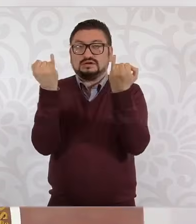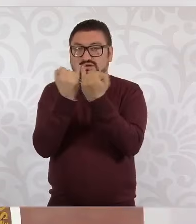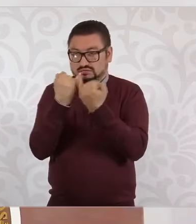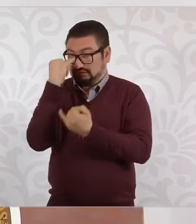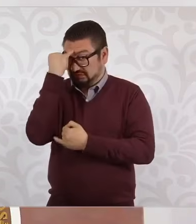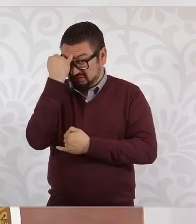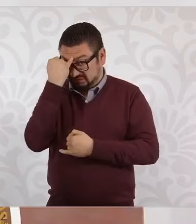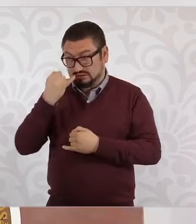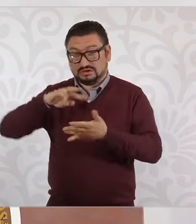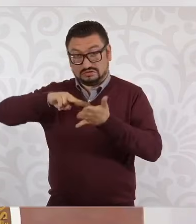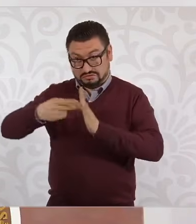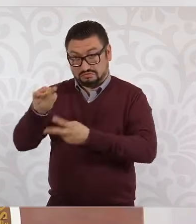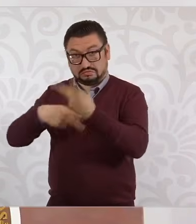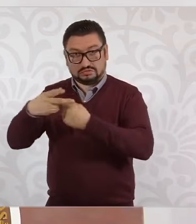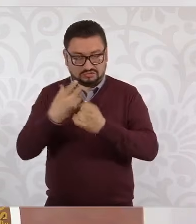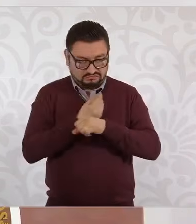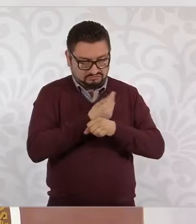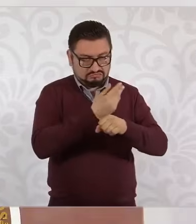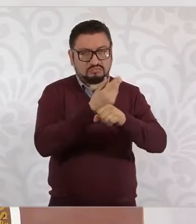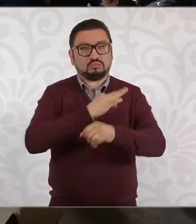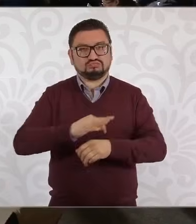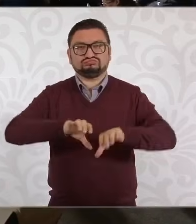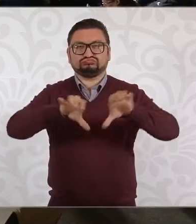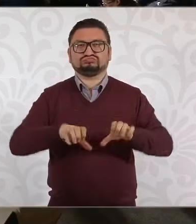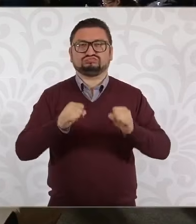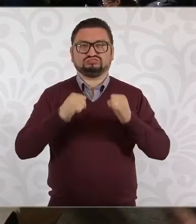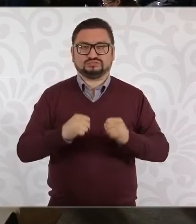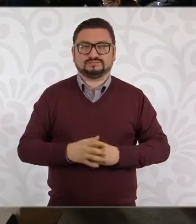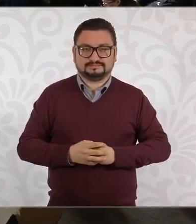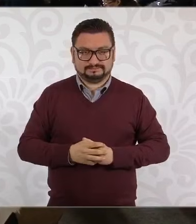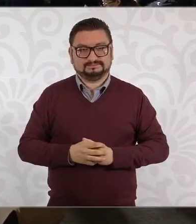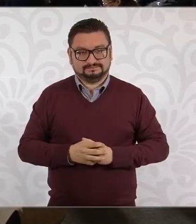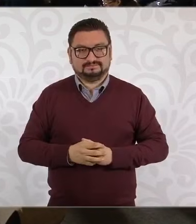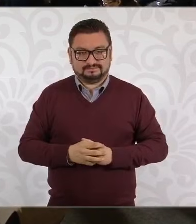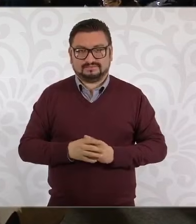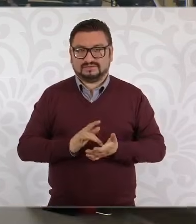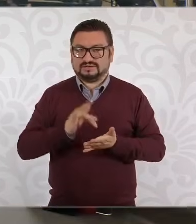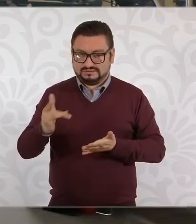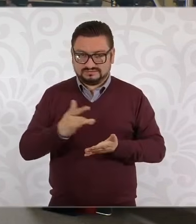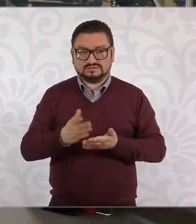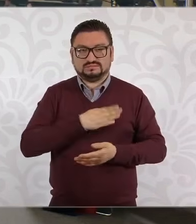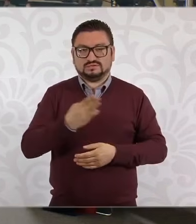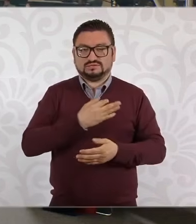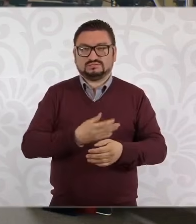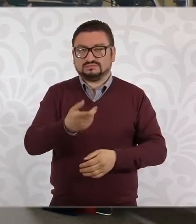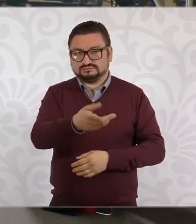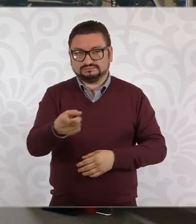nos van a ayudar a la construcción. Muchas gracias, presidente. Gracias. Bueno, vamos de este